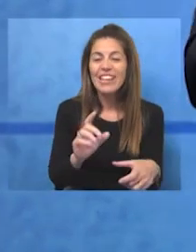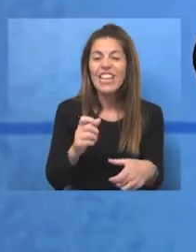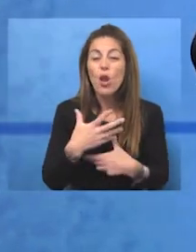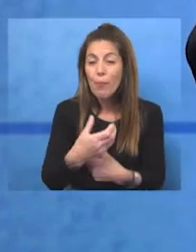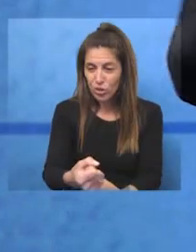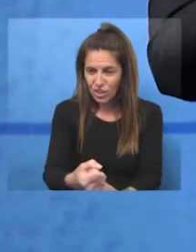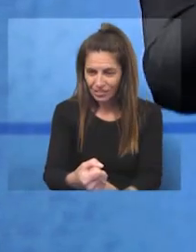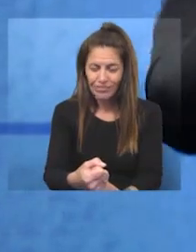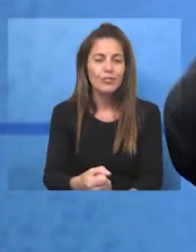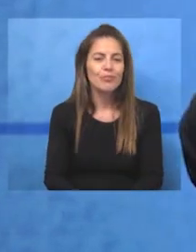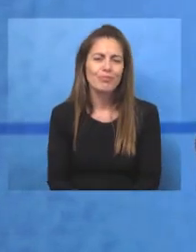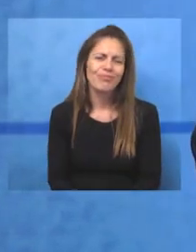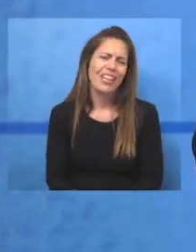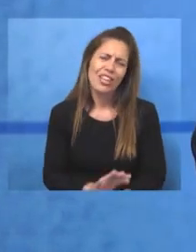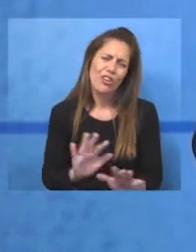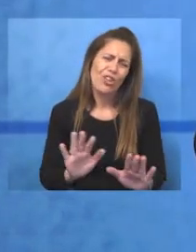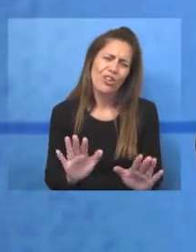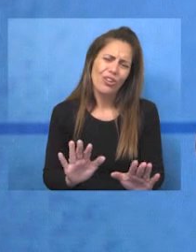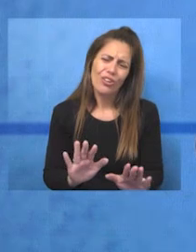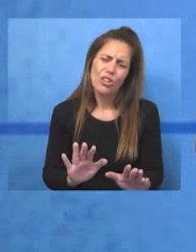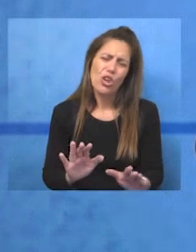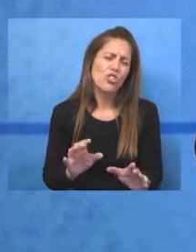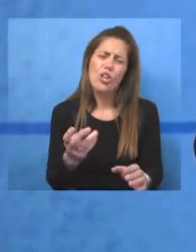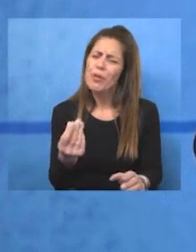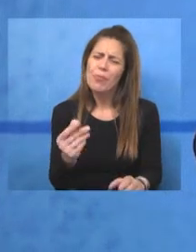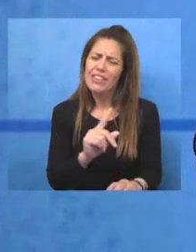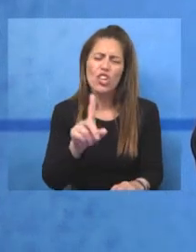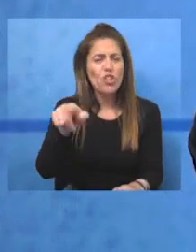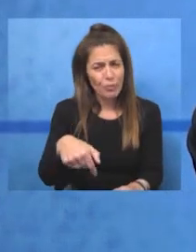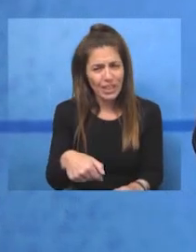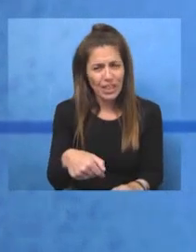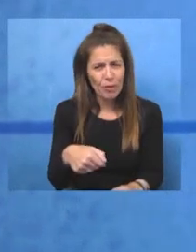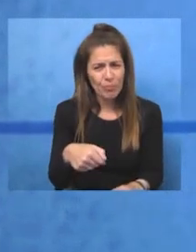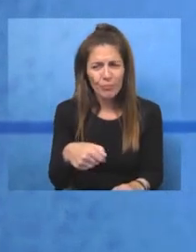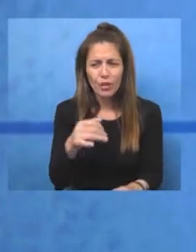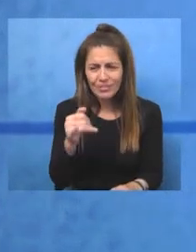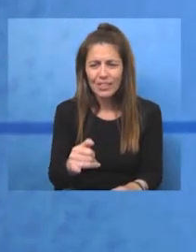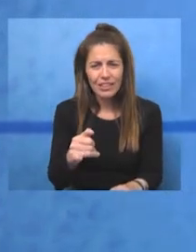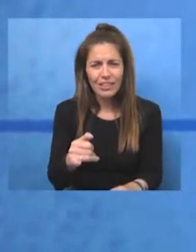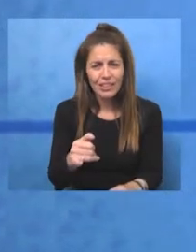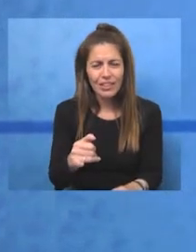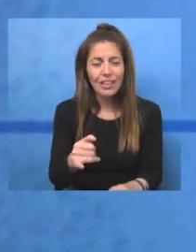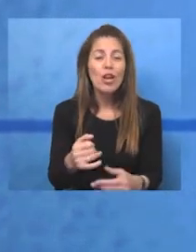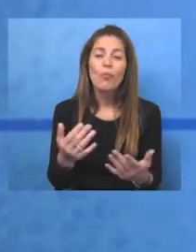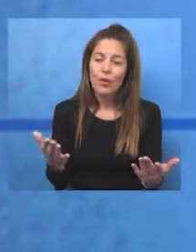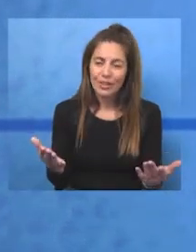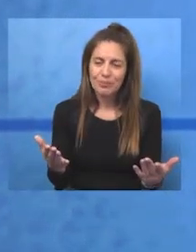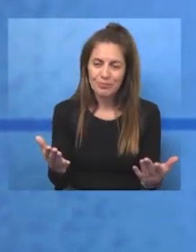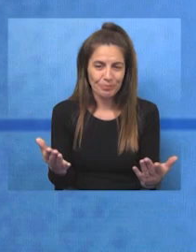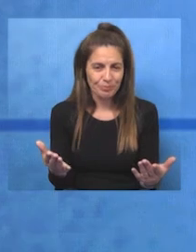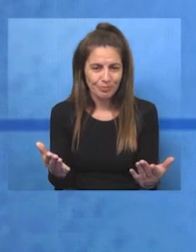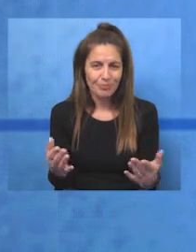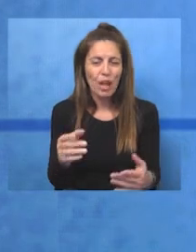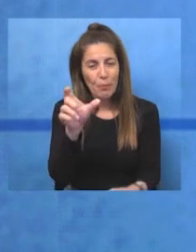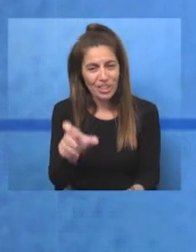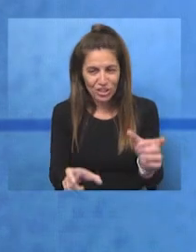apoya sí eh No no no le di porque no es solo por plata ellos vienen también porque tienen man es bueno Eh mi